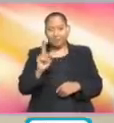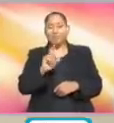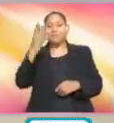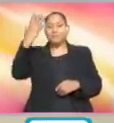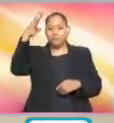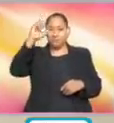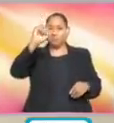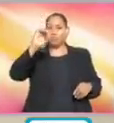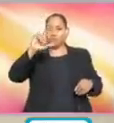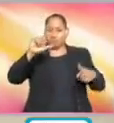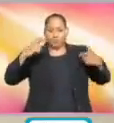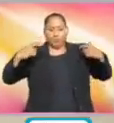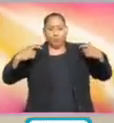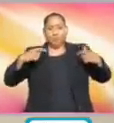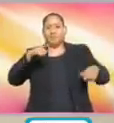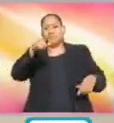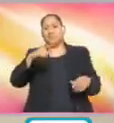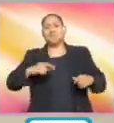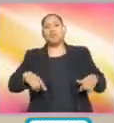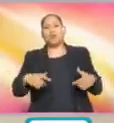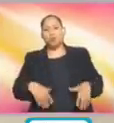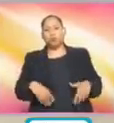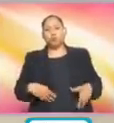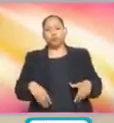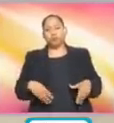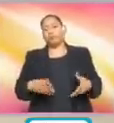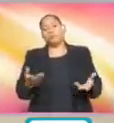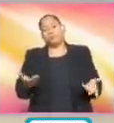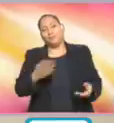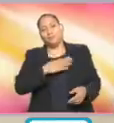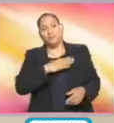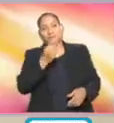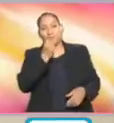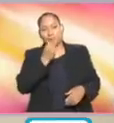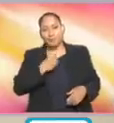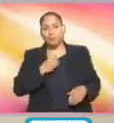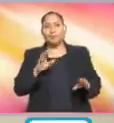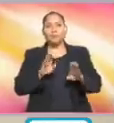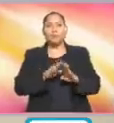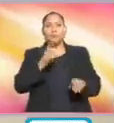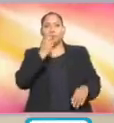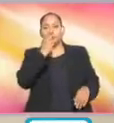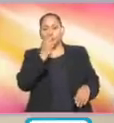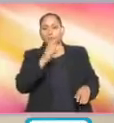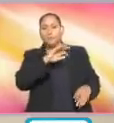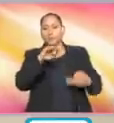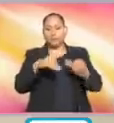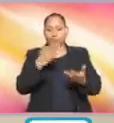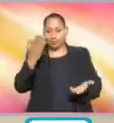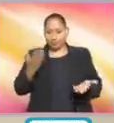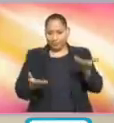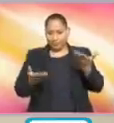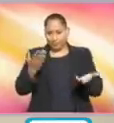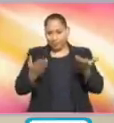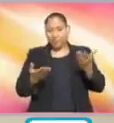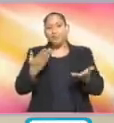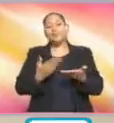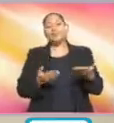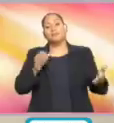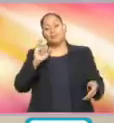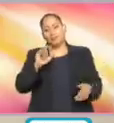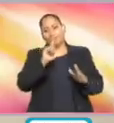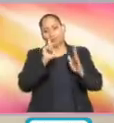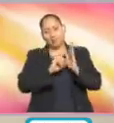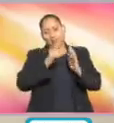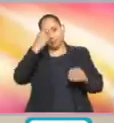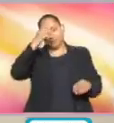solar sí está acá, no que usted todo botijón ahí, pero bueno, como dice él, todo con medida. Ahora sí,